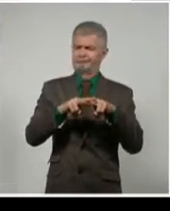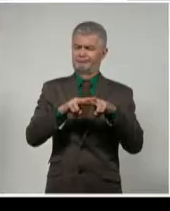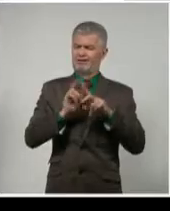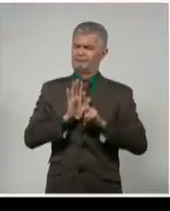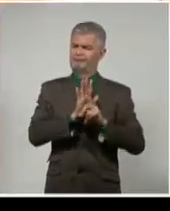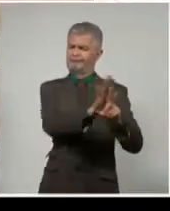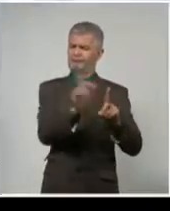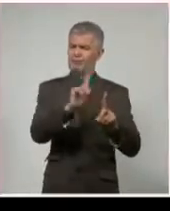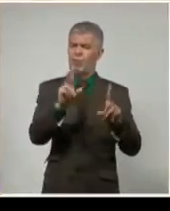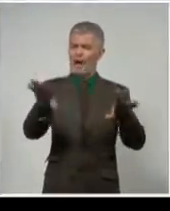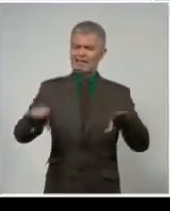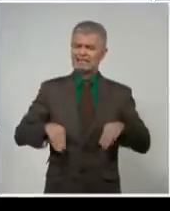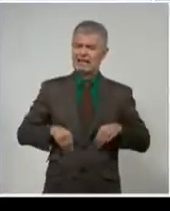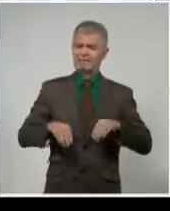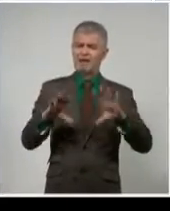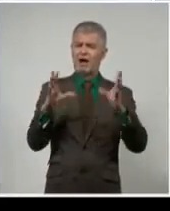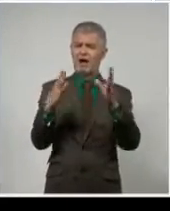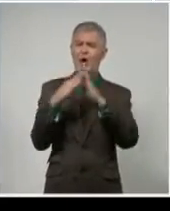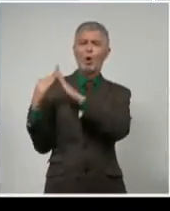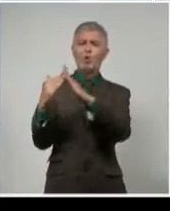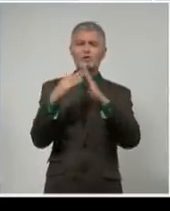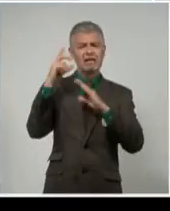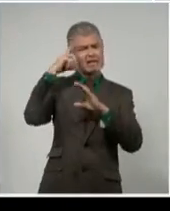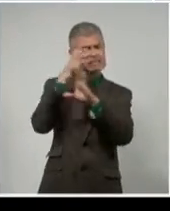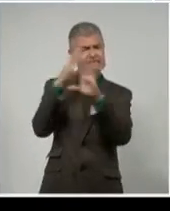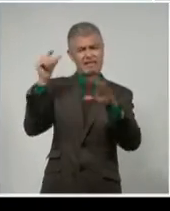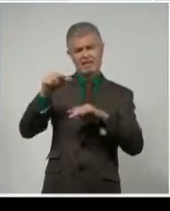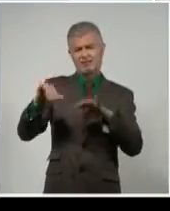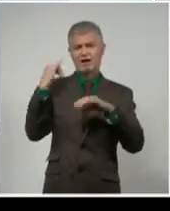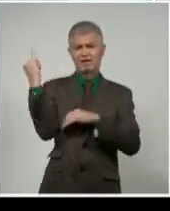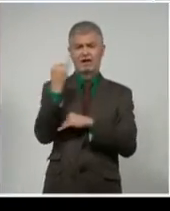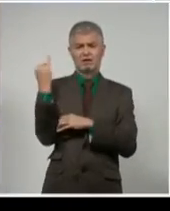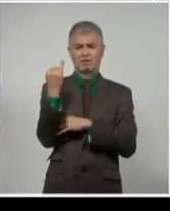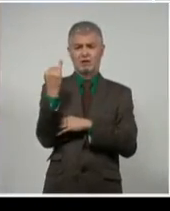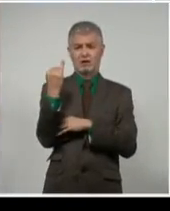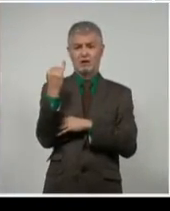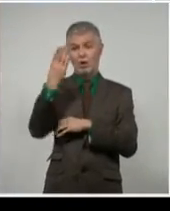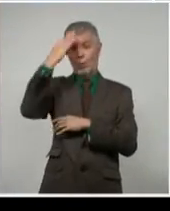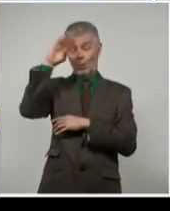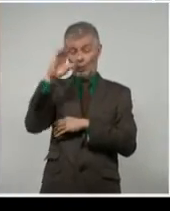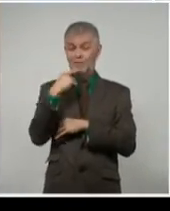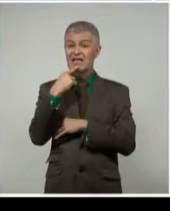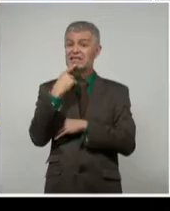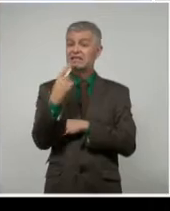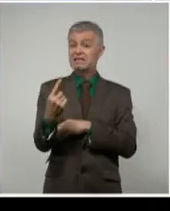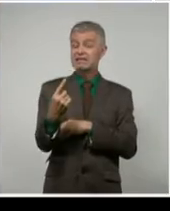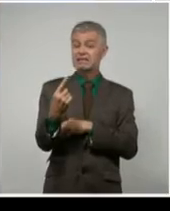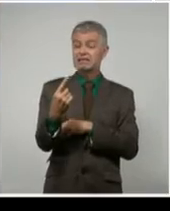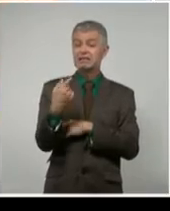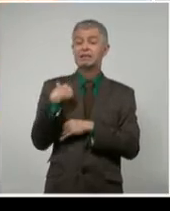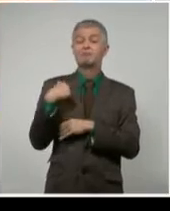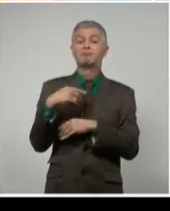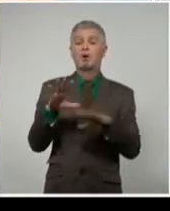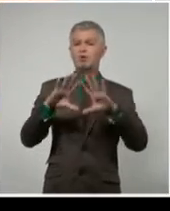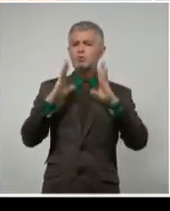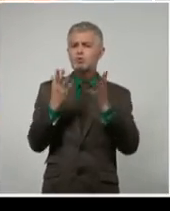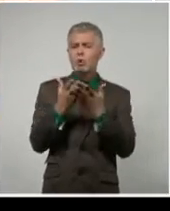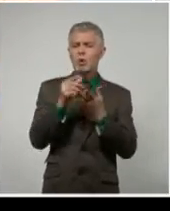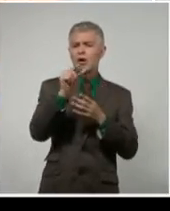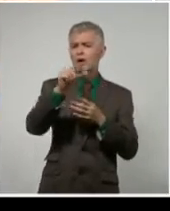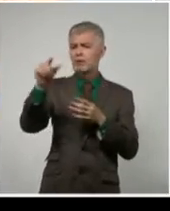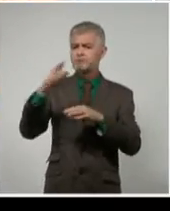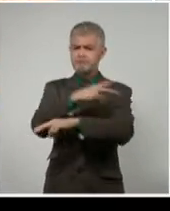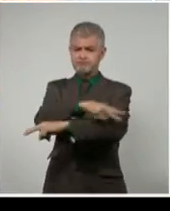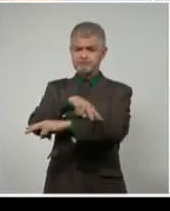comunidad científica internacional. Para progresar y poner fin a la investigación, Cuba insiste en la necesidad de que todas las partes participen en